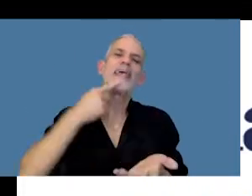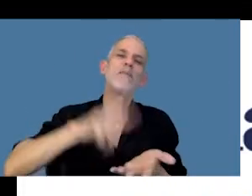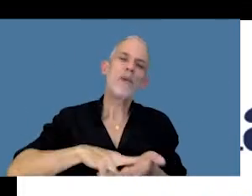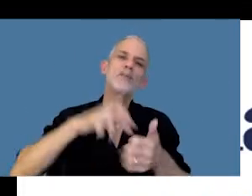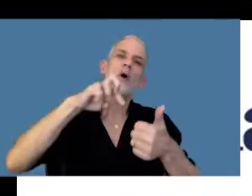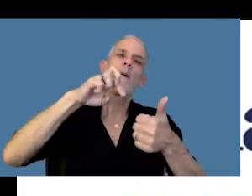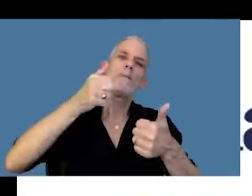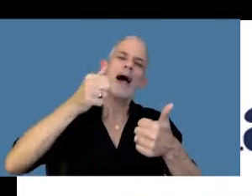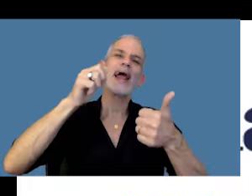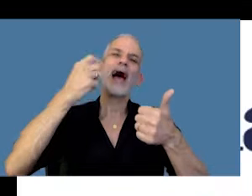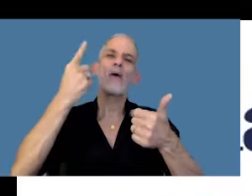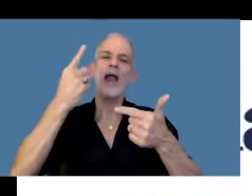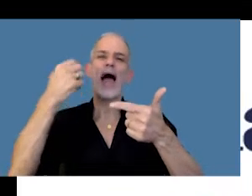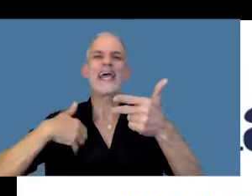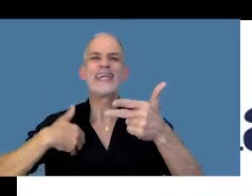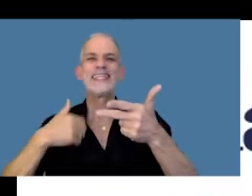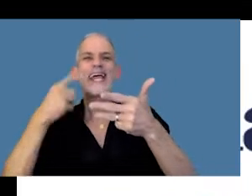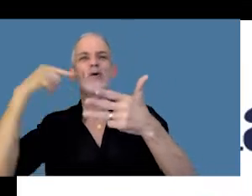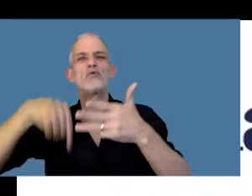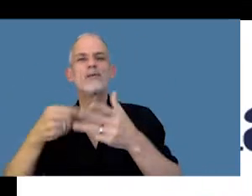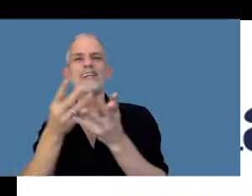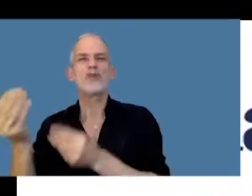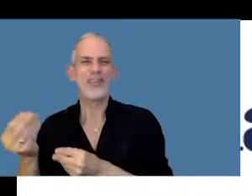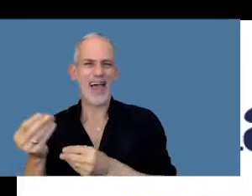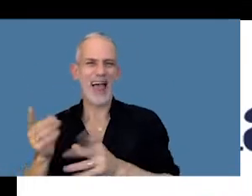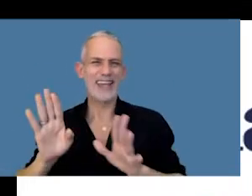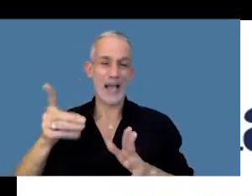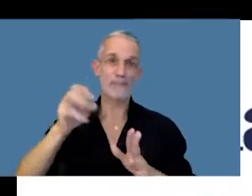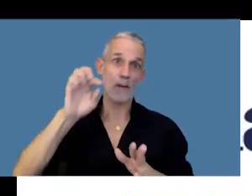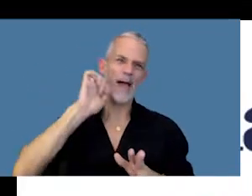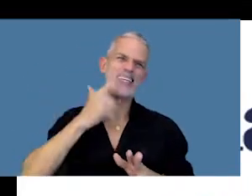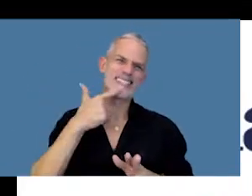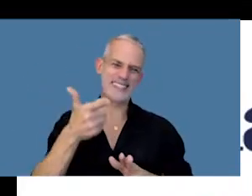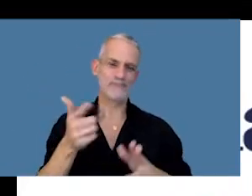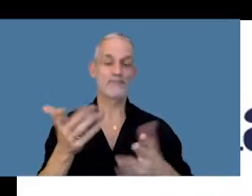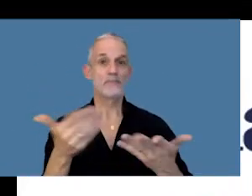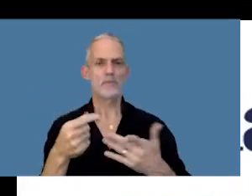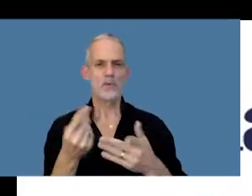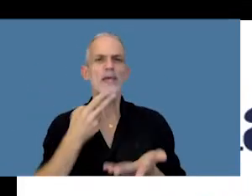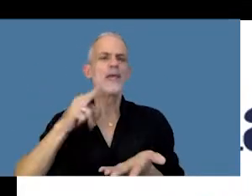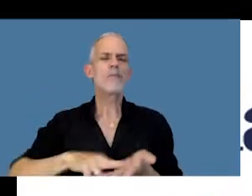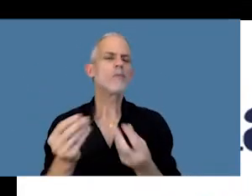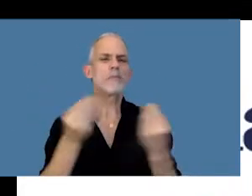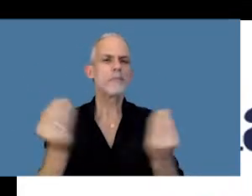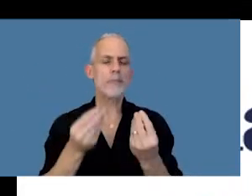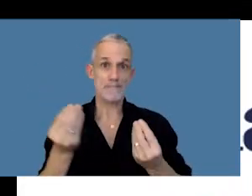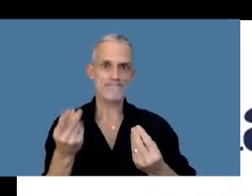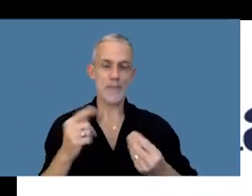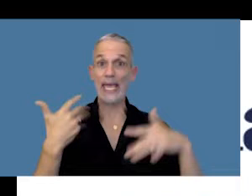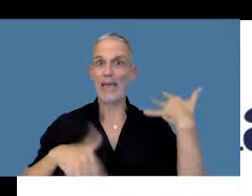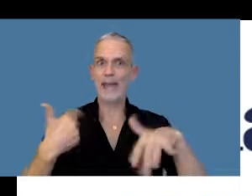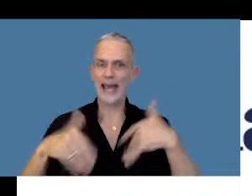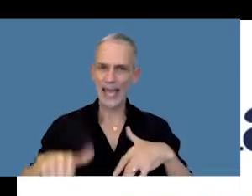una Argentina inclusiva y solidaria. Este gravamen, que nació como un gravamen de